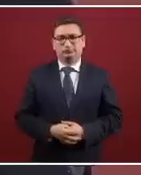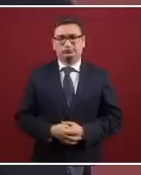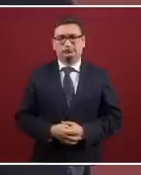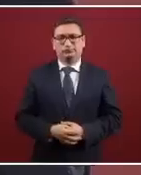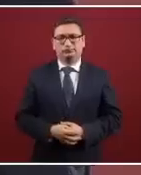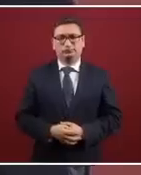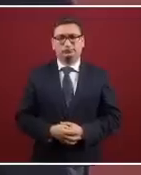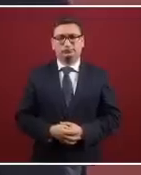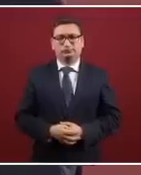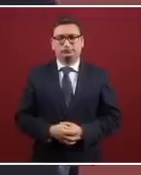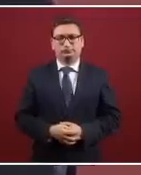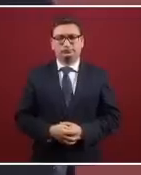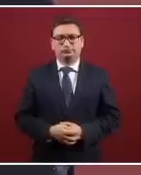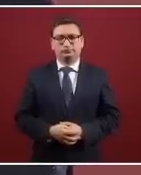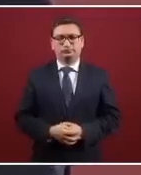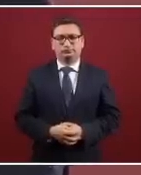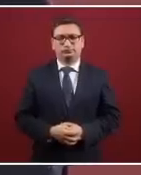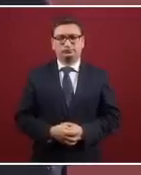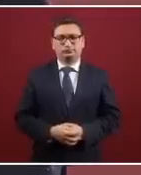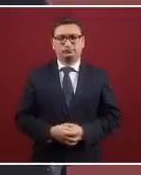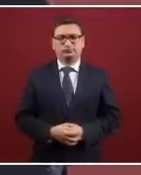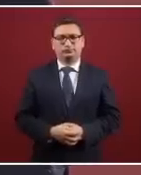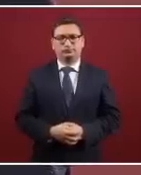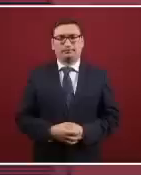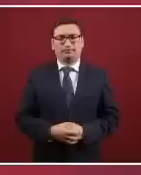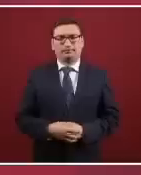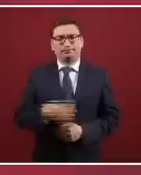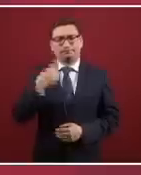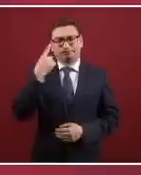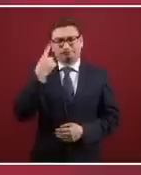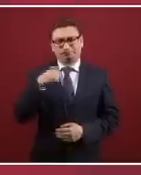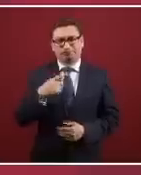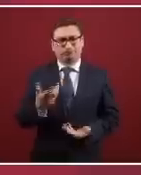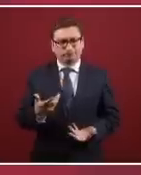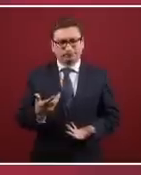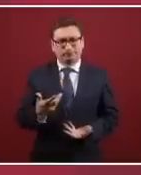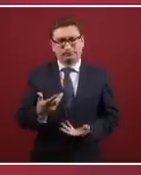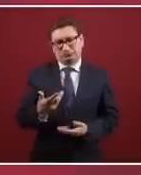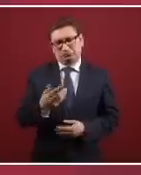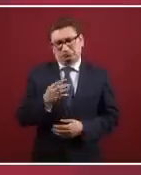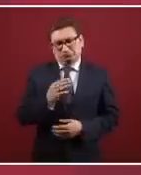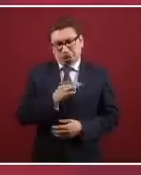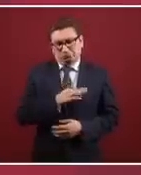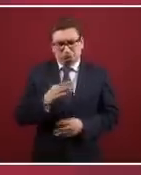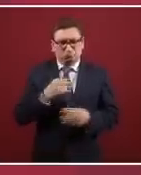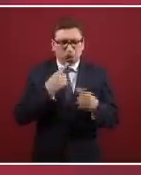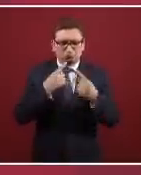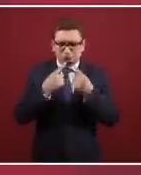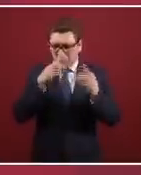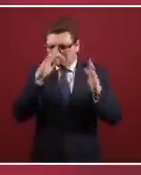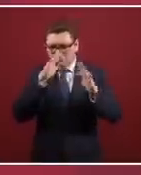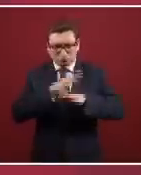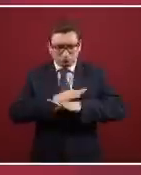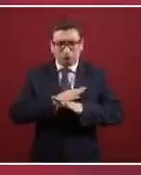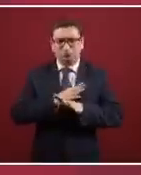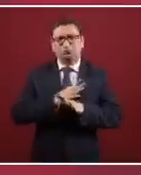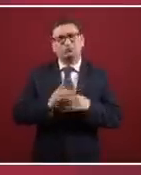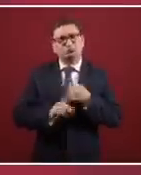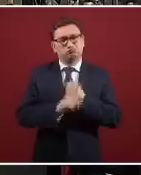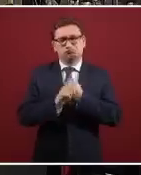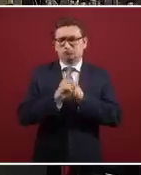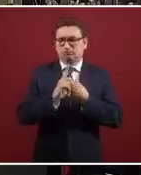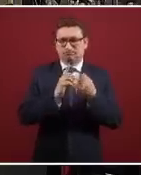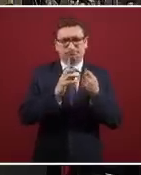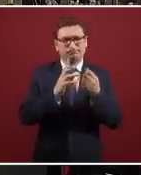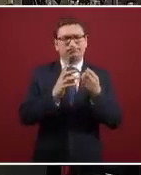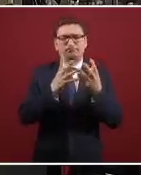para que de esta manera se allane, se resuelva este asunto. En